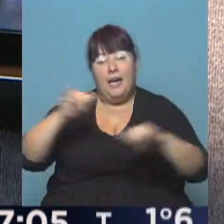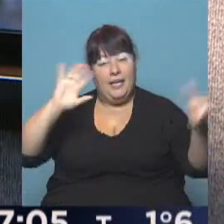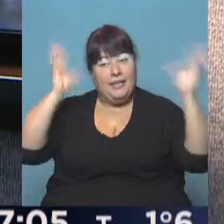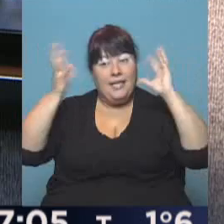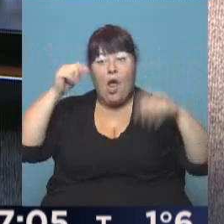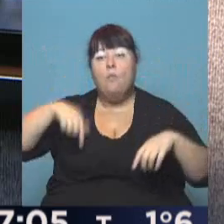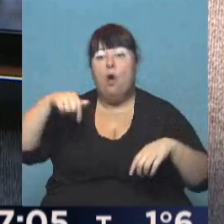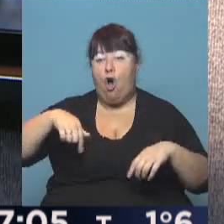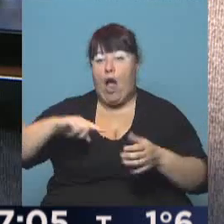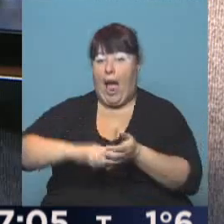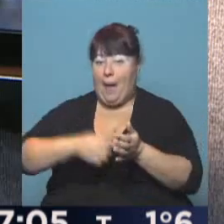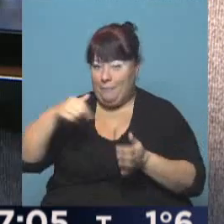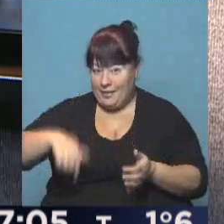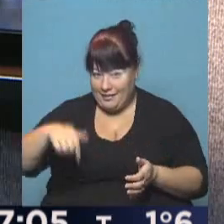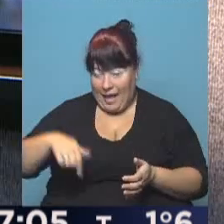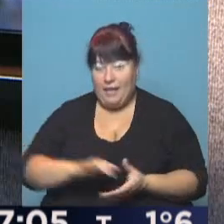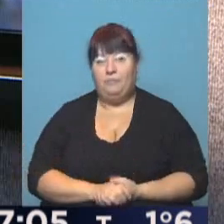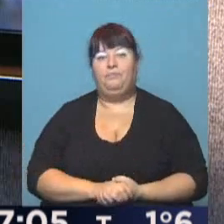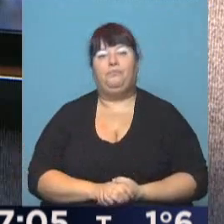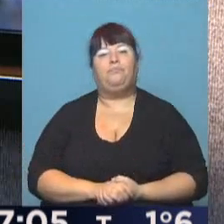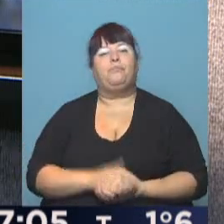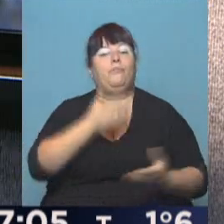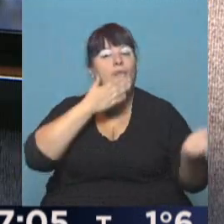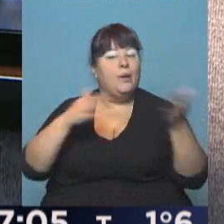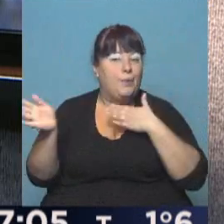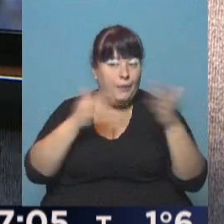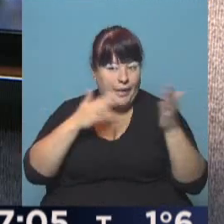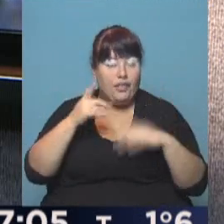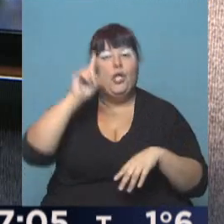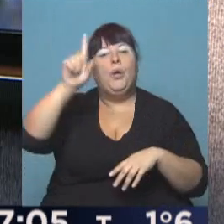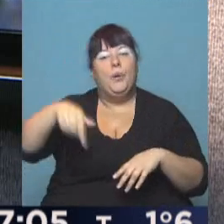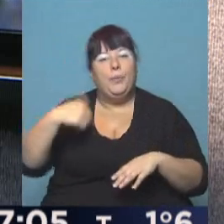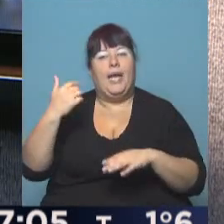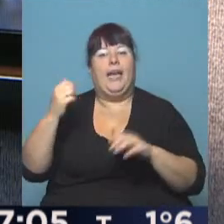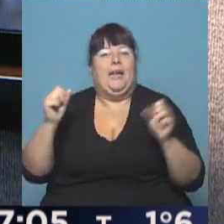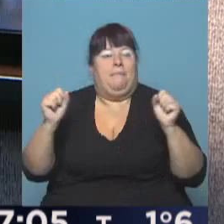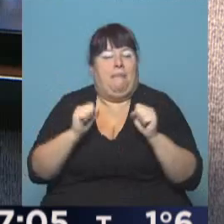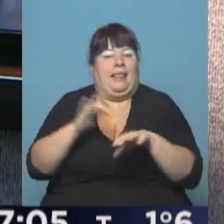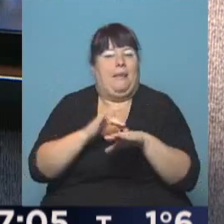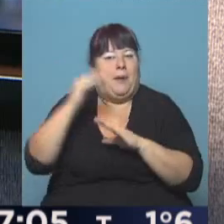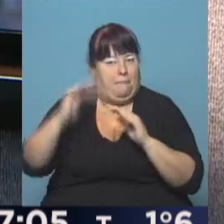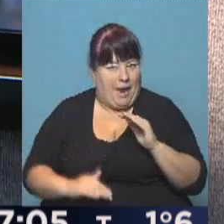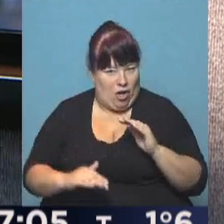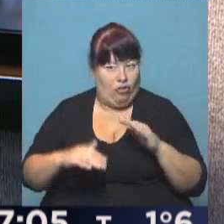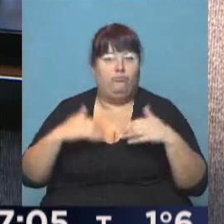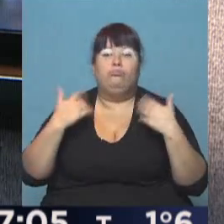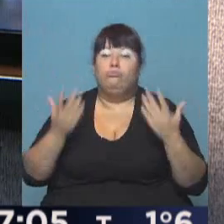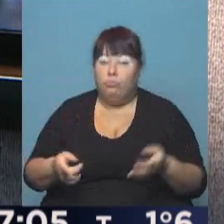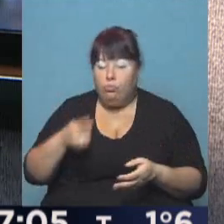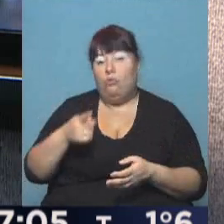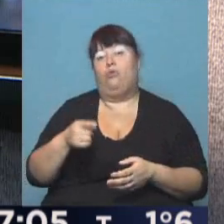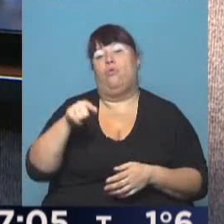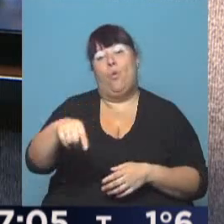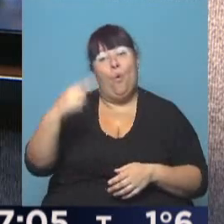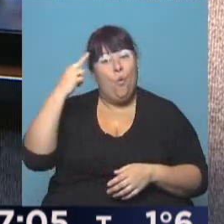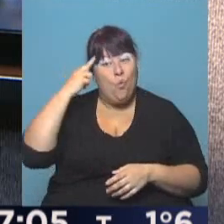para hoy, para la ciudad de Buenos Aires, el viento va a originar baja sensación térmica, por lo tanto,